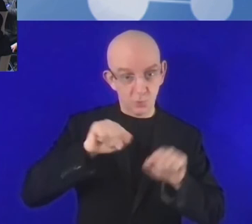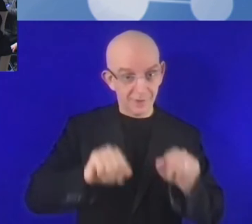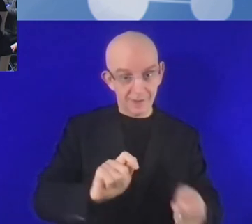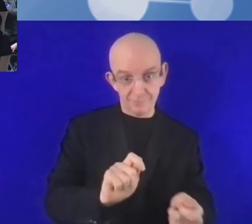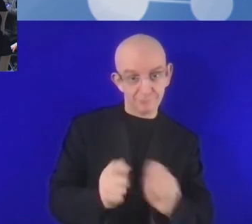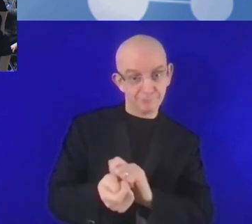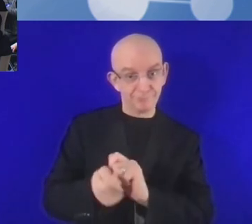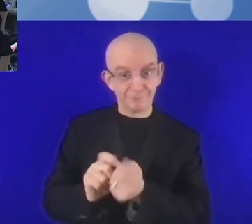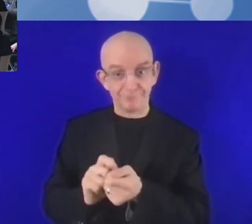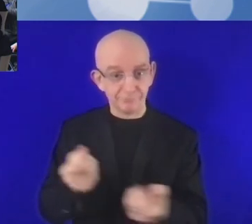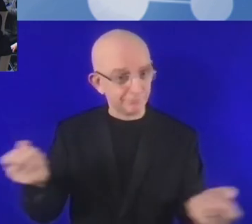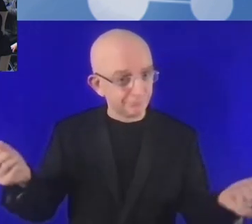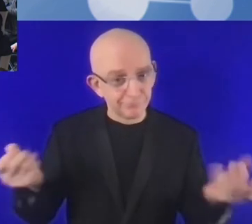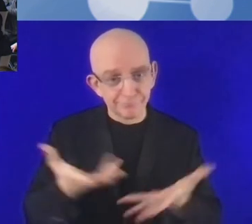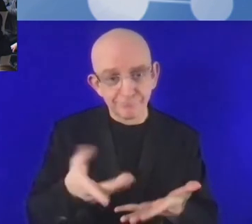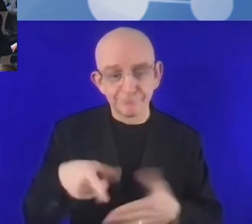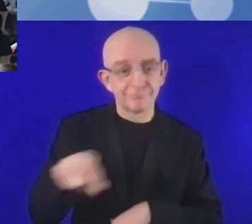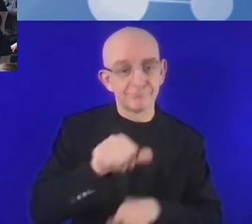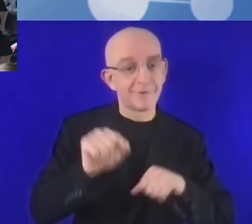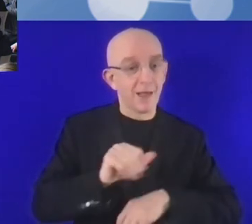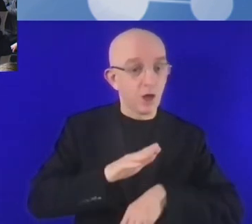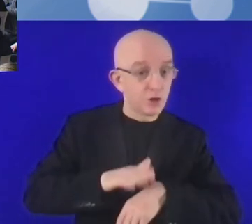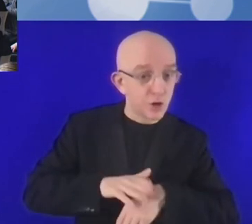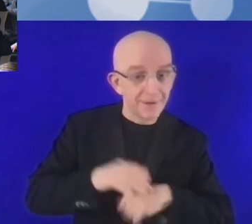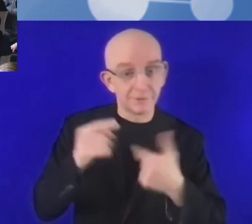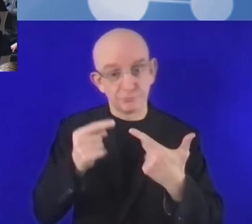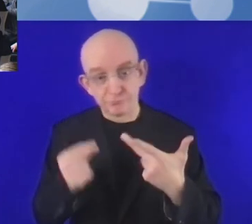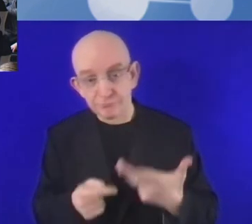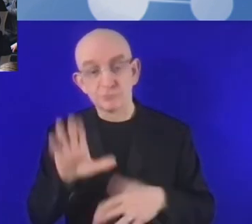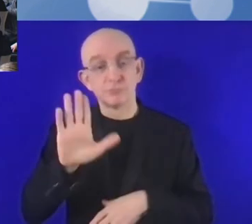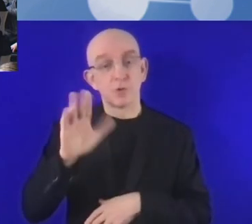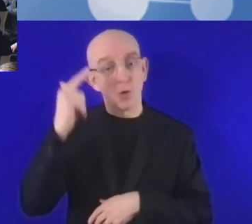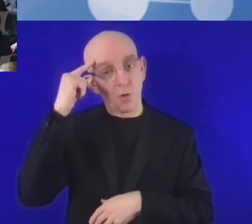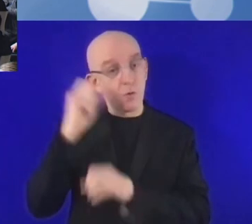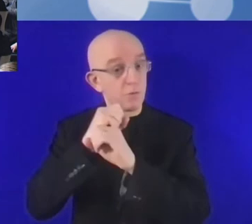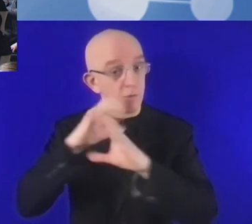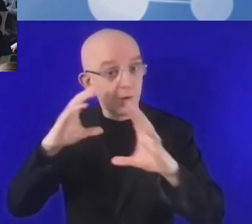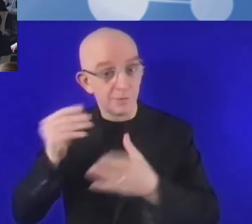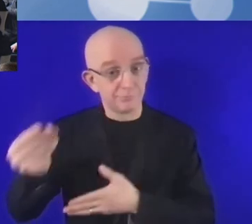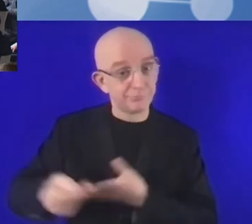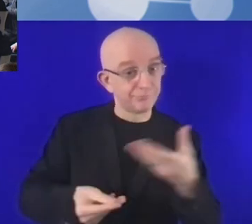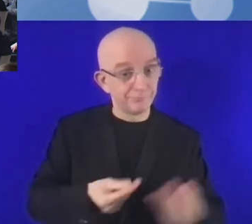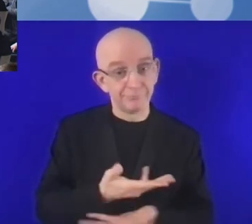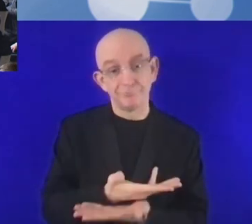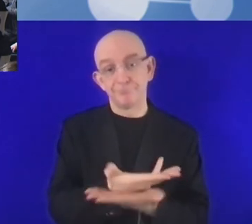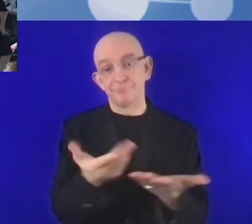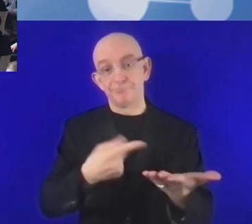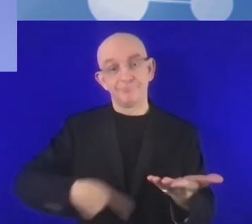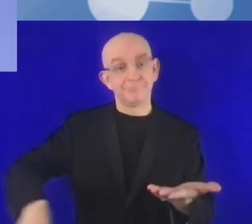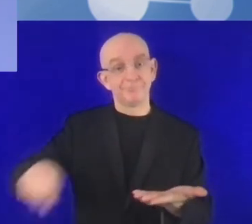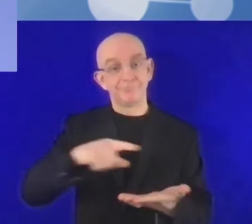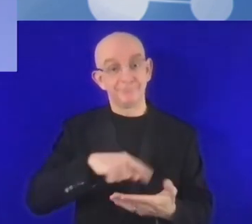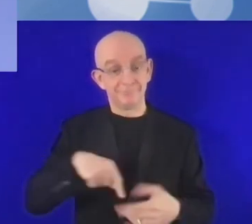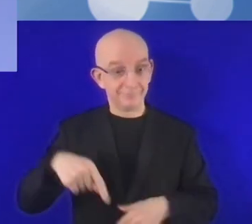que cada persona puede libremente compartir sus opiniones.